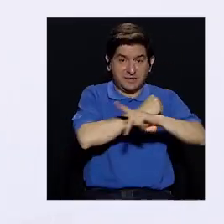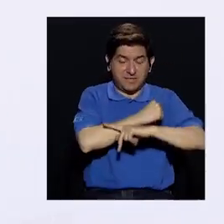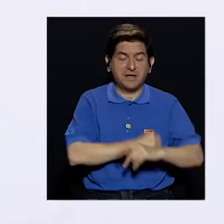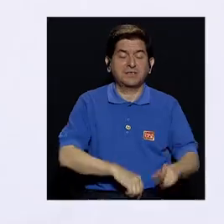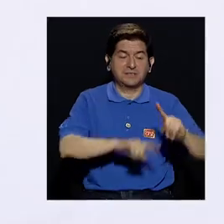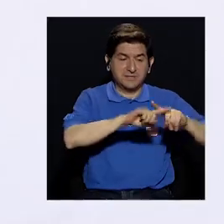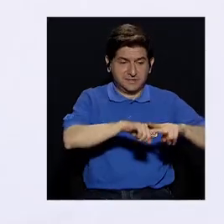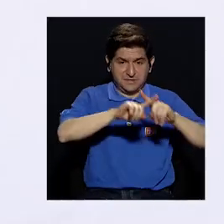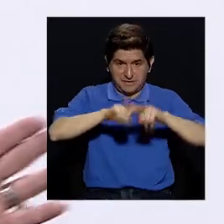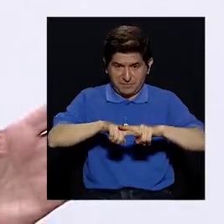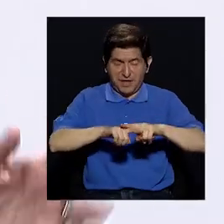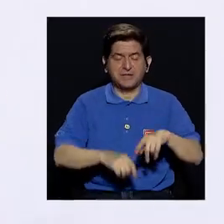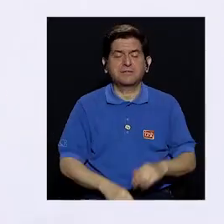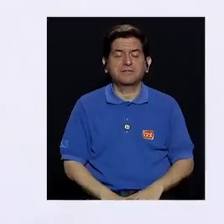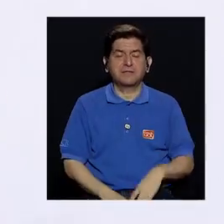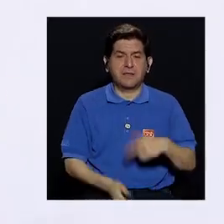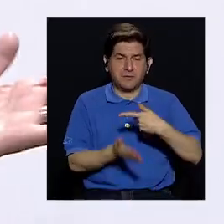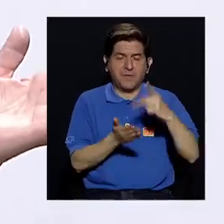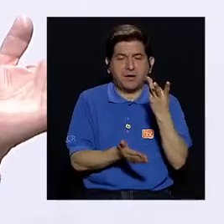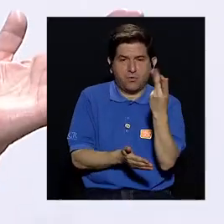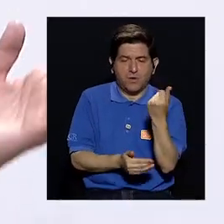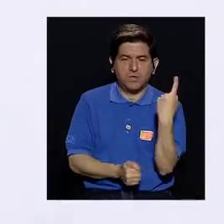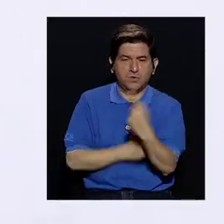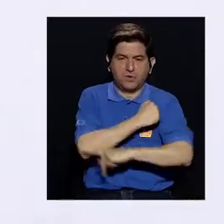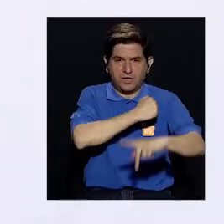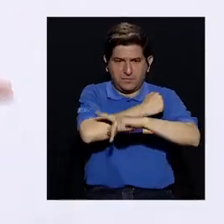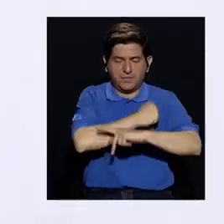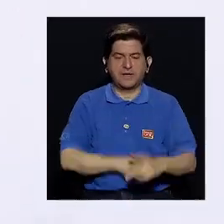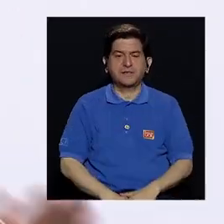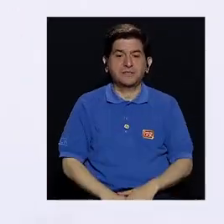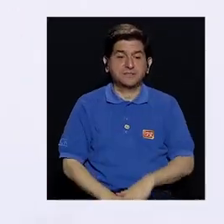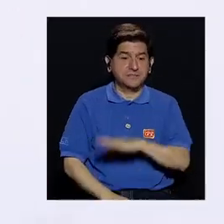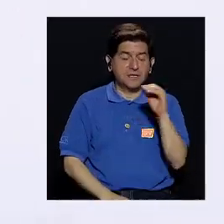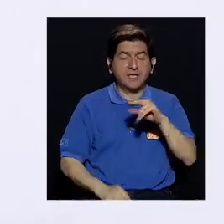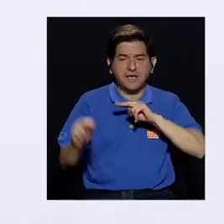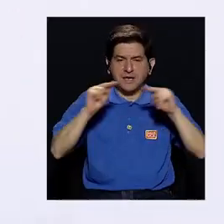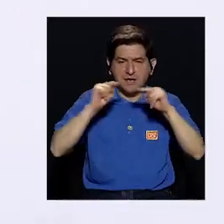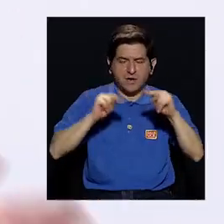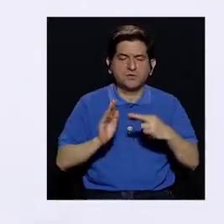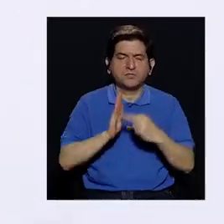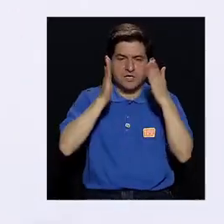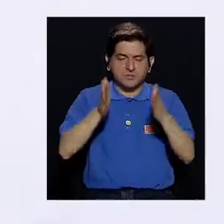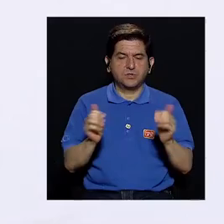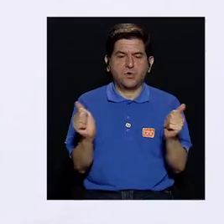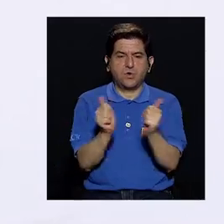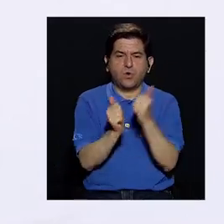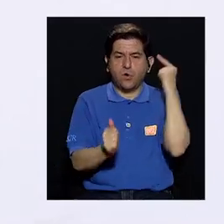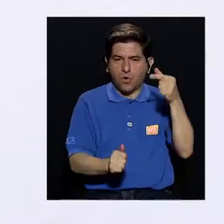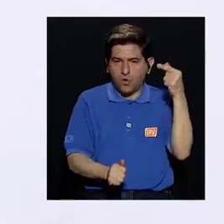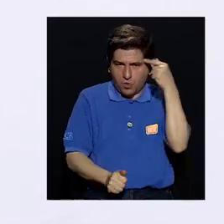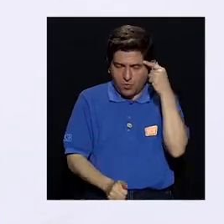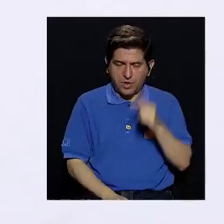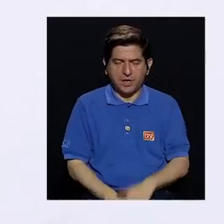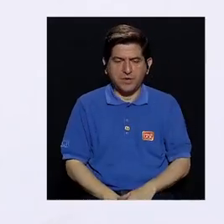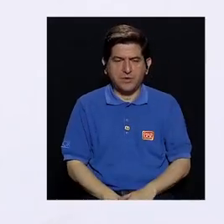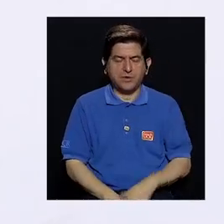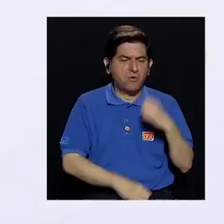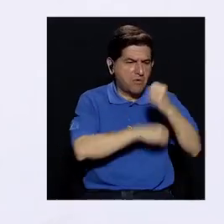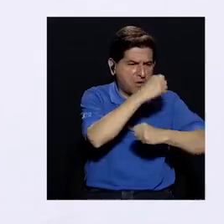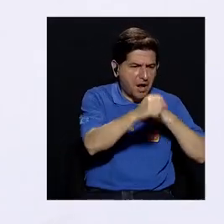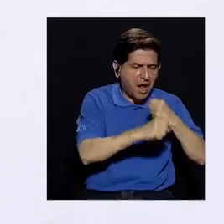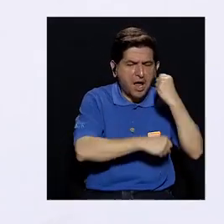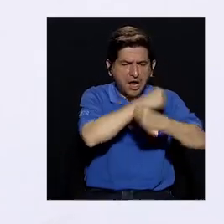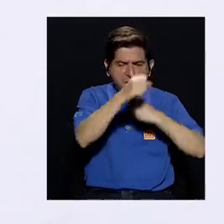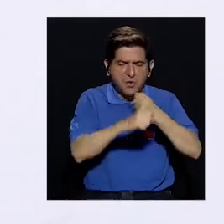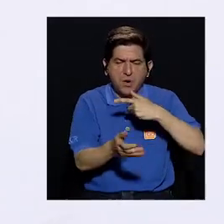país a país y eso se va definiendo dependiendo de las posibilidades y lo que el representante pueda negociar con su gobierno podemos pagar tanto